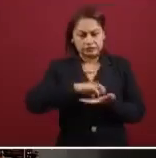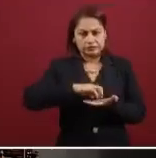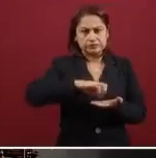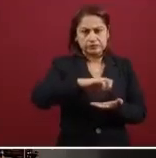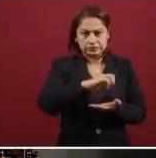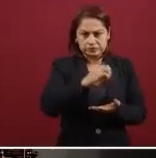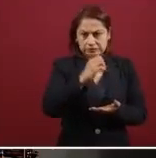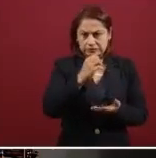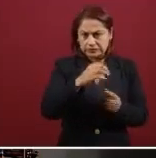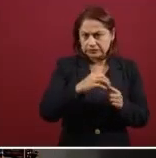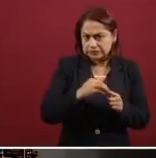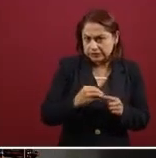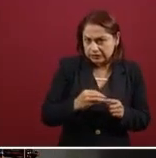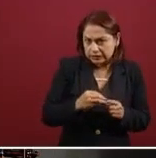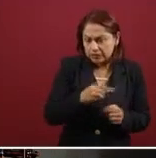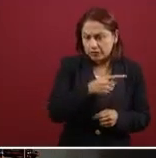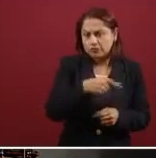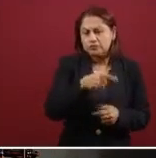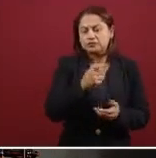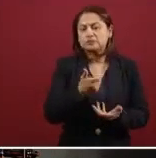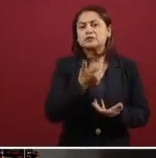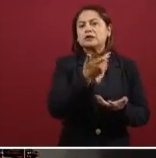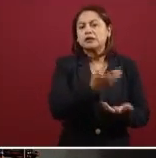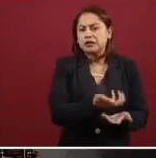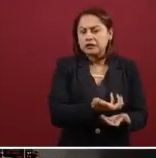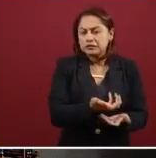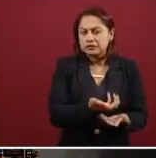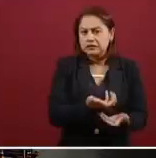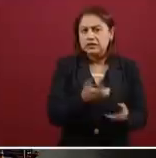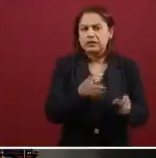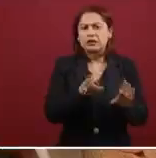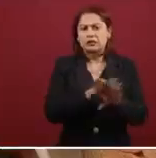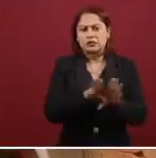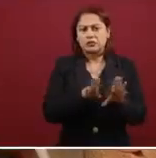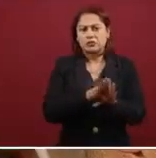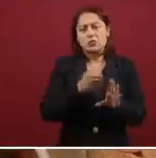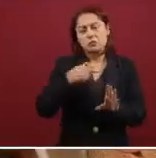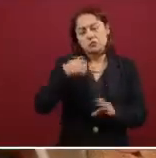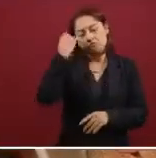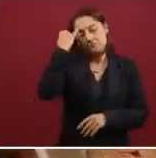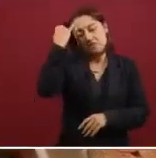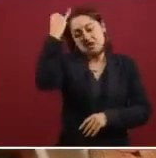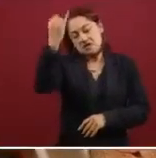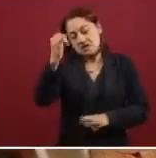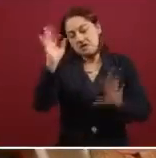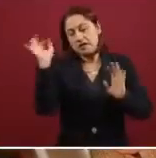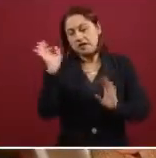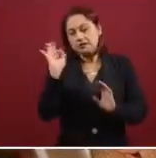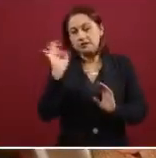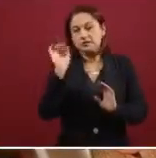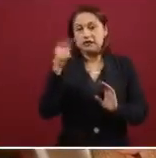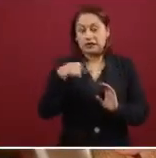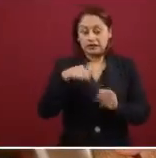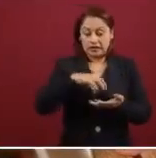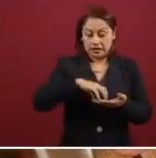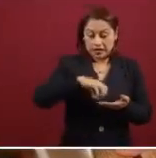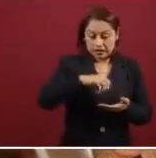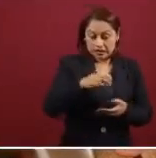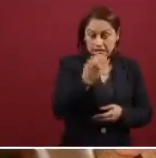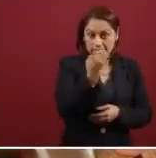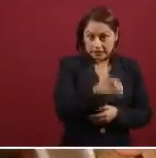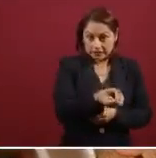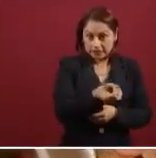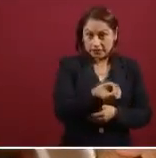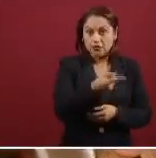esos centavos, señor presidente, que se nos quitan a todos los ciudadanos a nivel nacional,